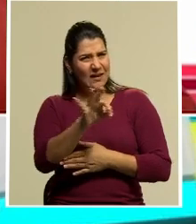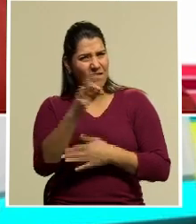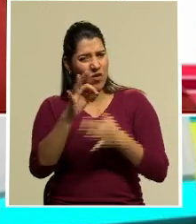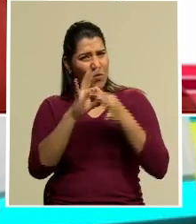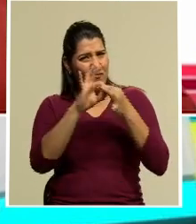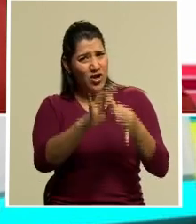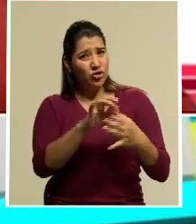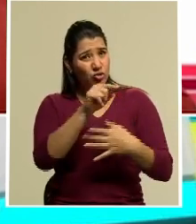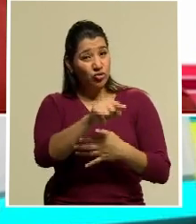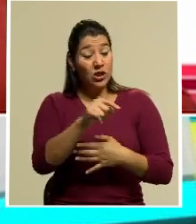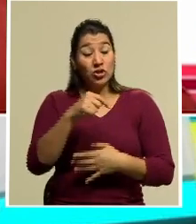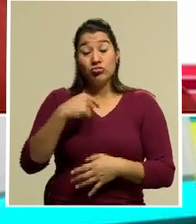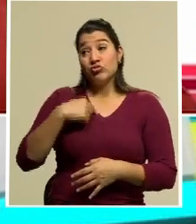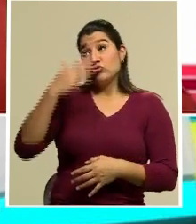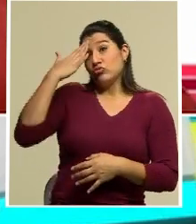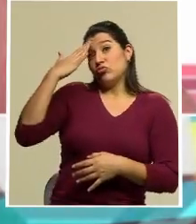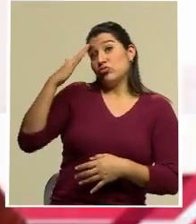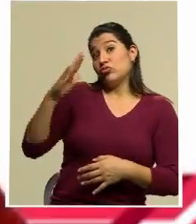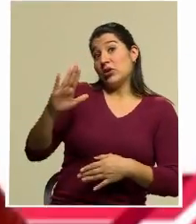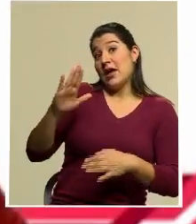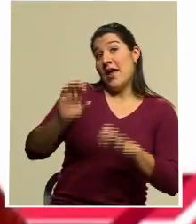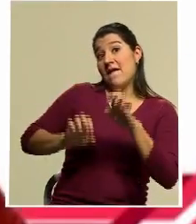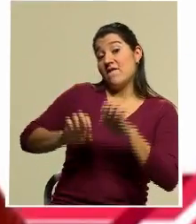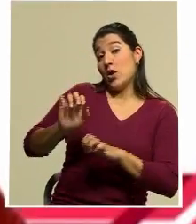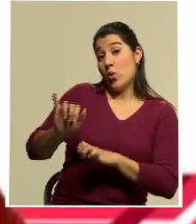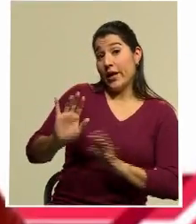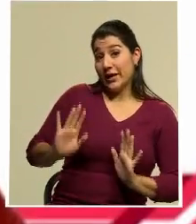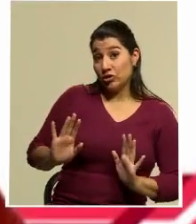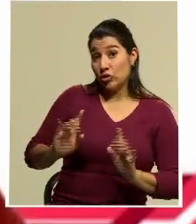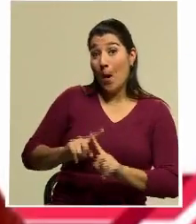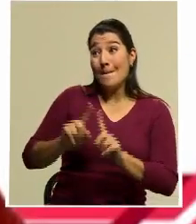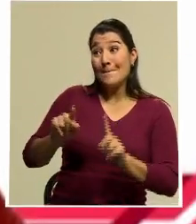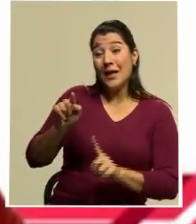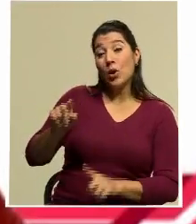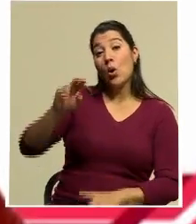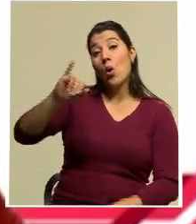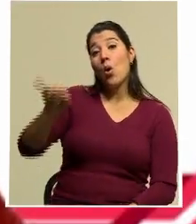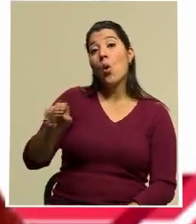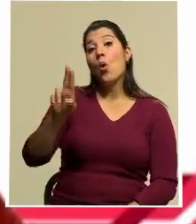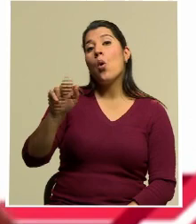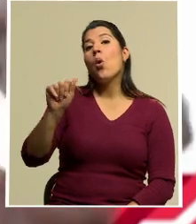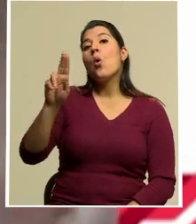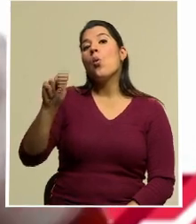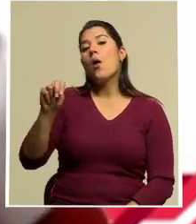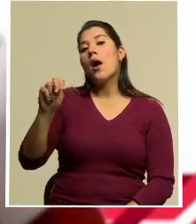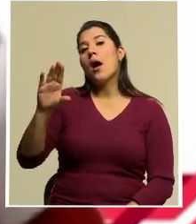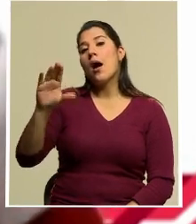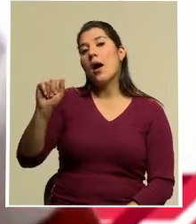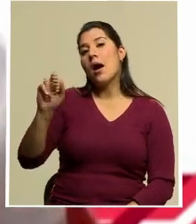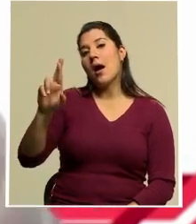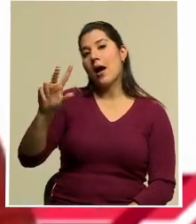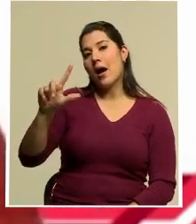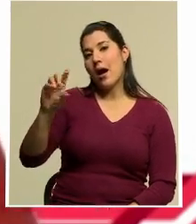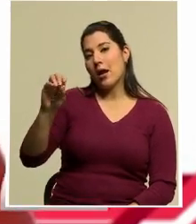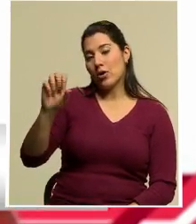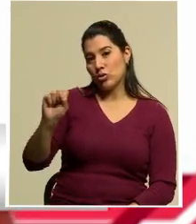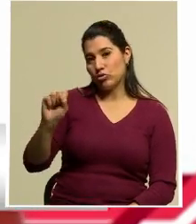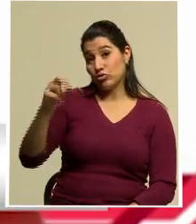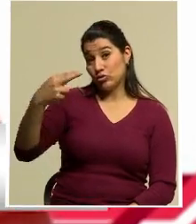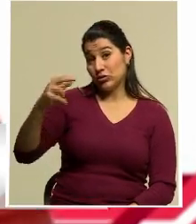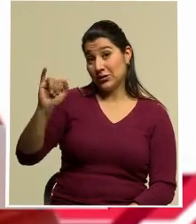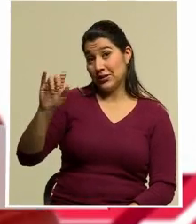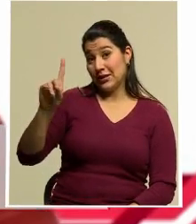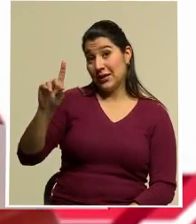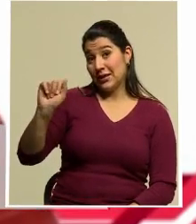Bueno, eso yo no lo sé medir. Lo que sí sé decirles es que en el caso de Juan Carlos Hidalgo, cuando lo señaló, como él mismo